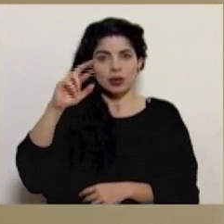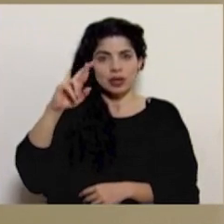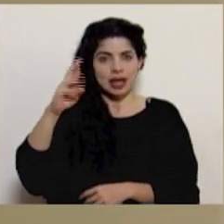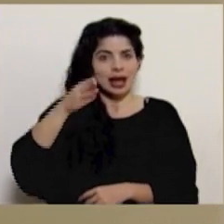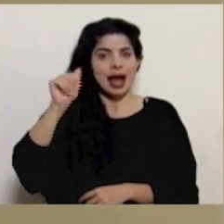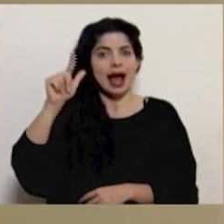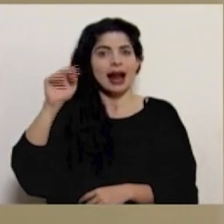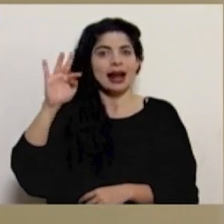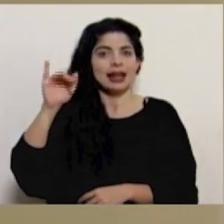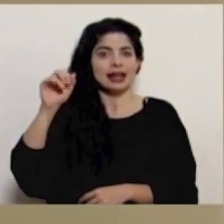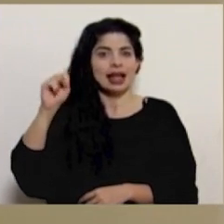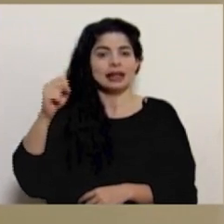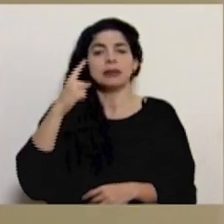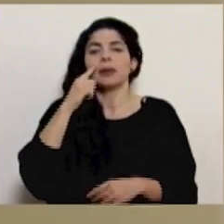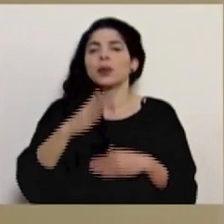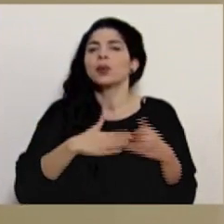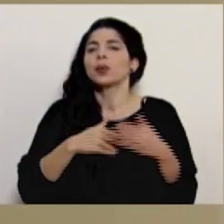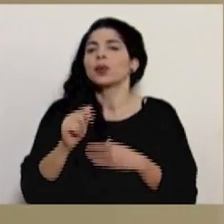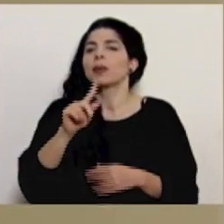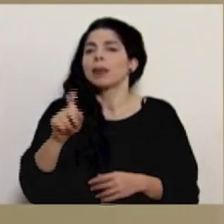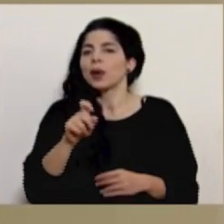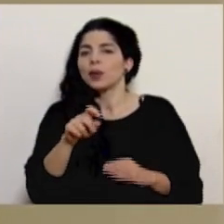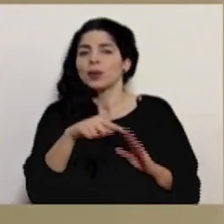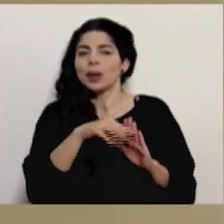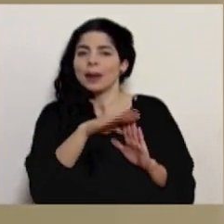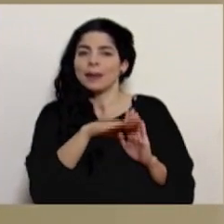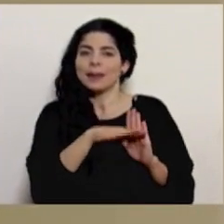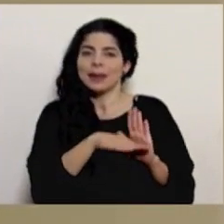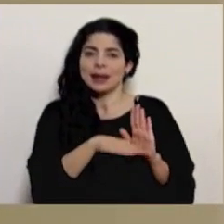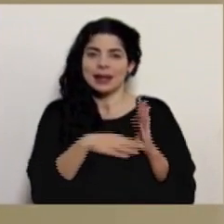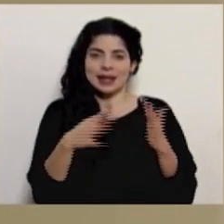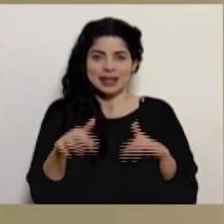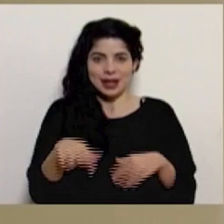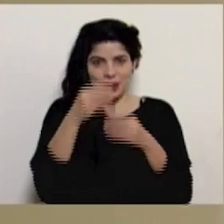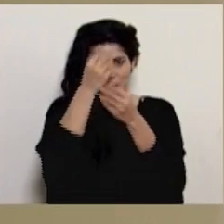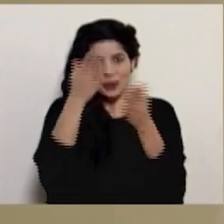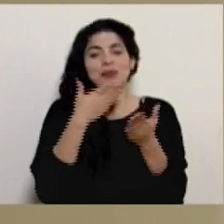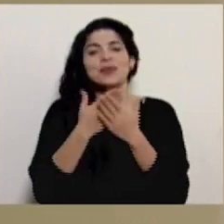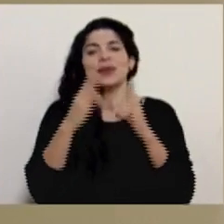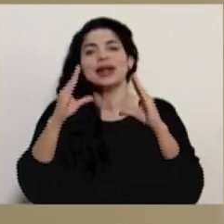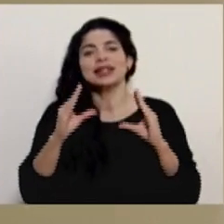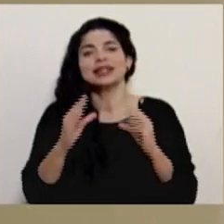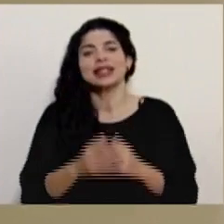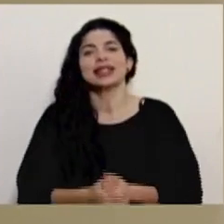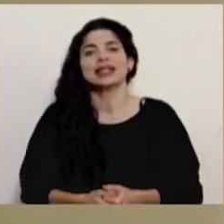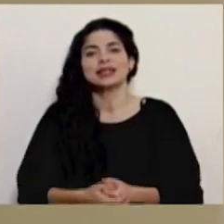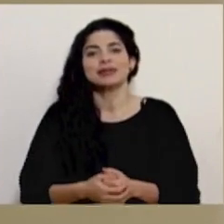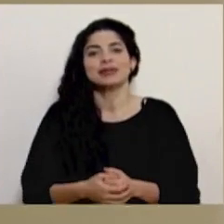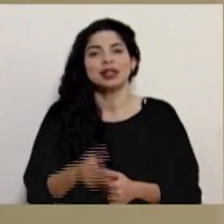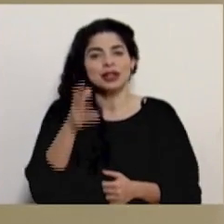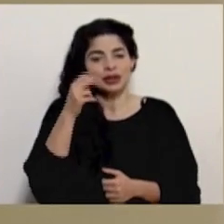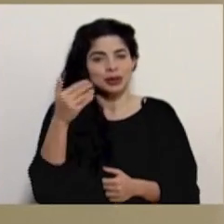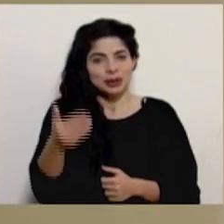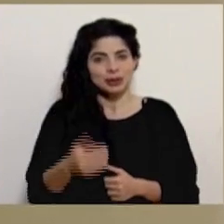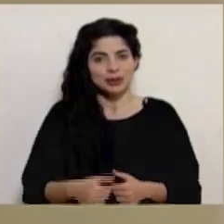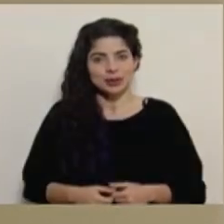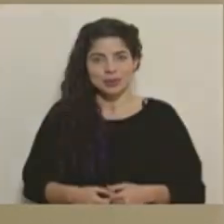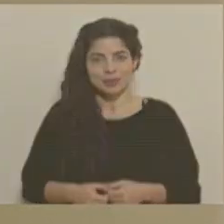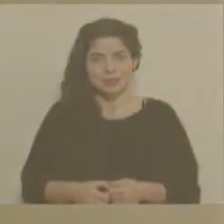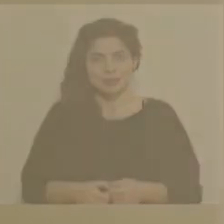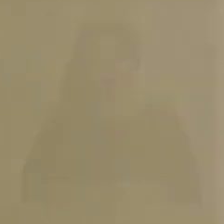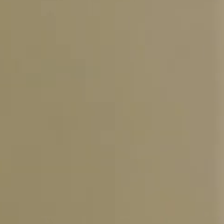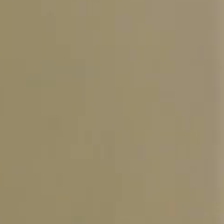www.presidencia.go.cr/inclinada para consultar todas las medidas anunciadas el día de hoy. Muy buenas tardes, nos escuchamos.